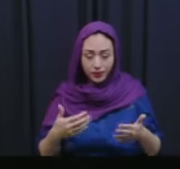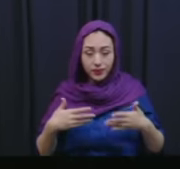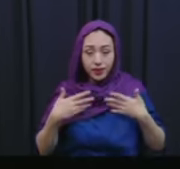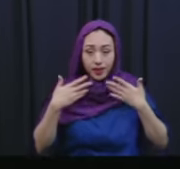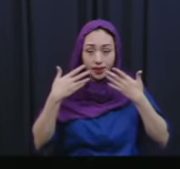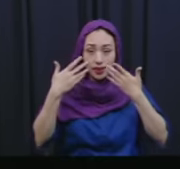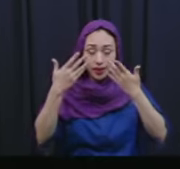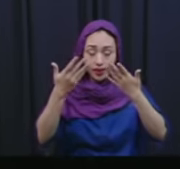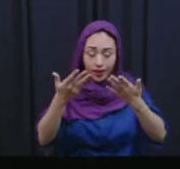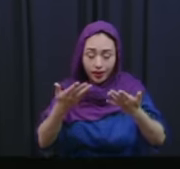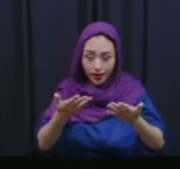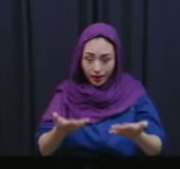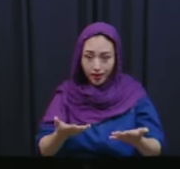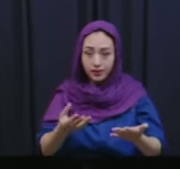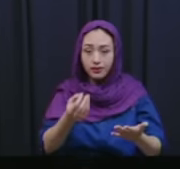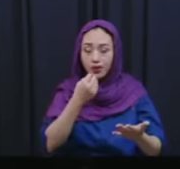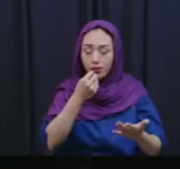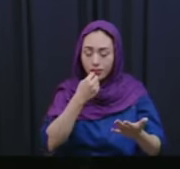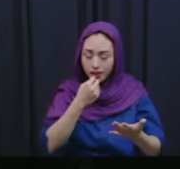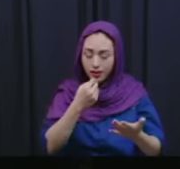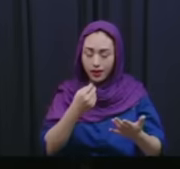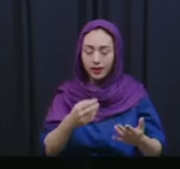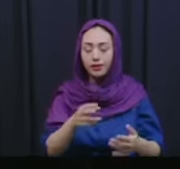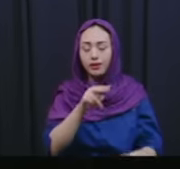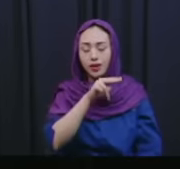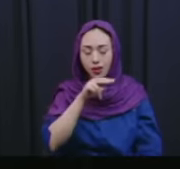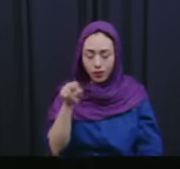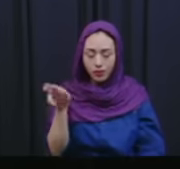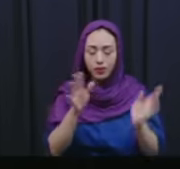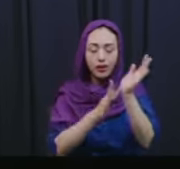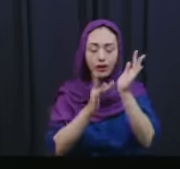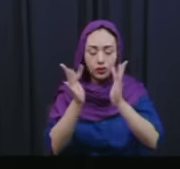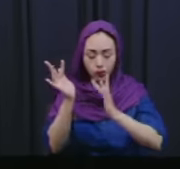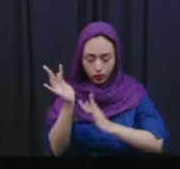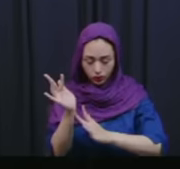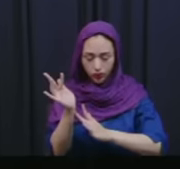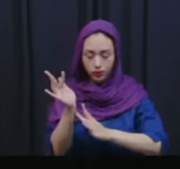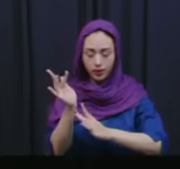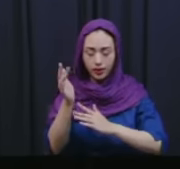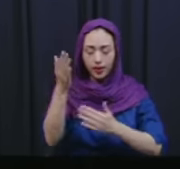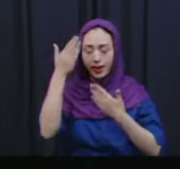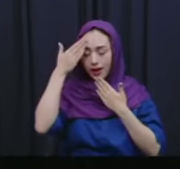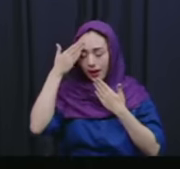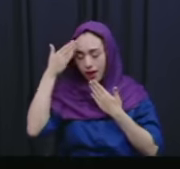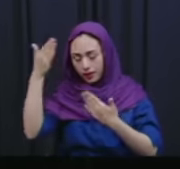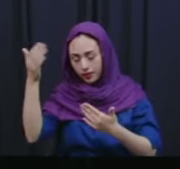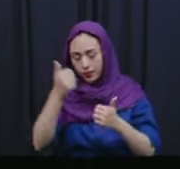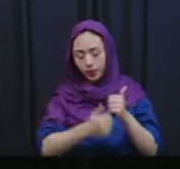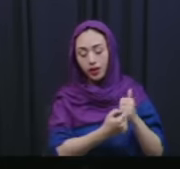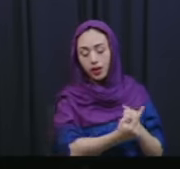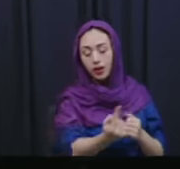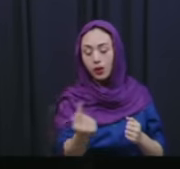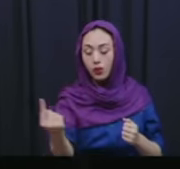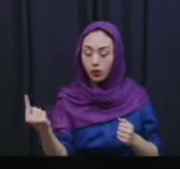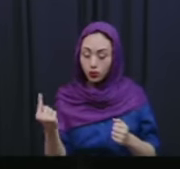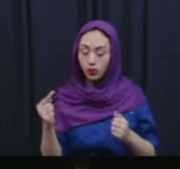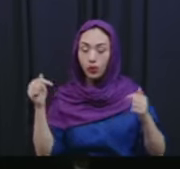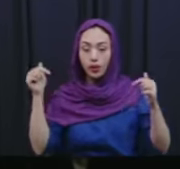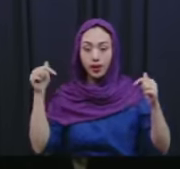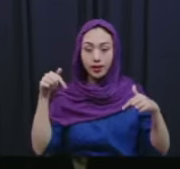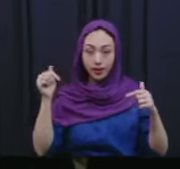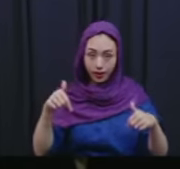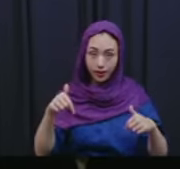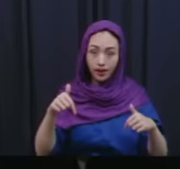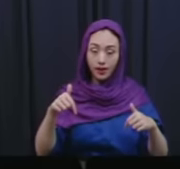provisión papá en el nombre de Jesús Gracias Bendito Dios por cada uno de los que estamos acá señor llévanos con bien